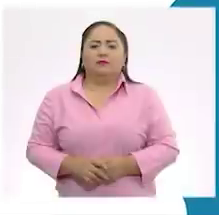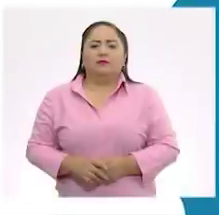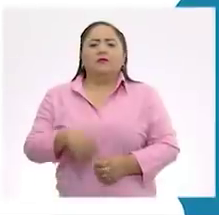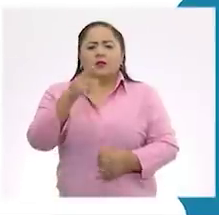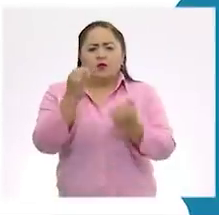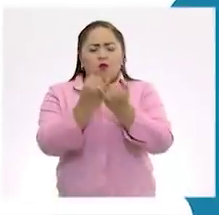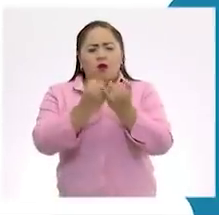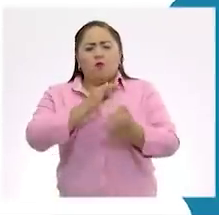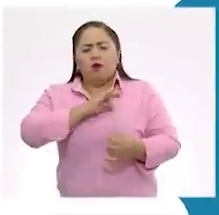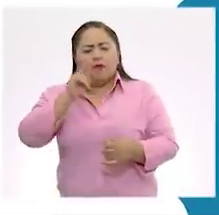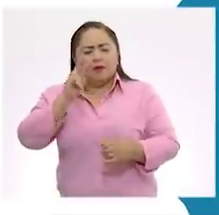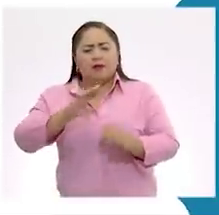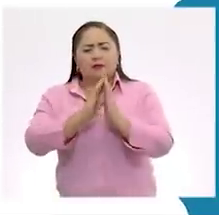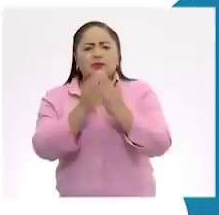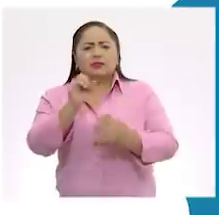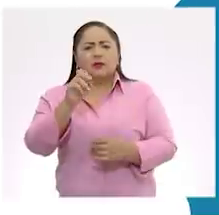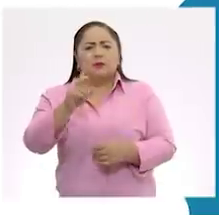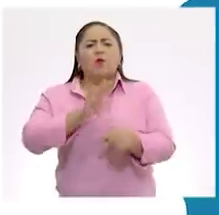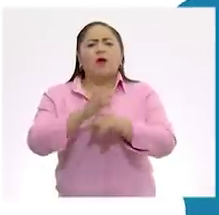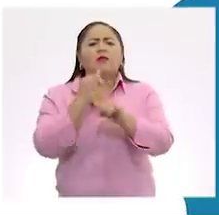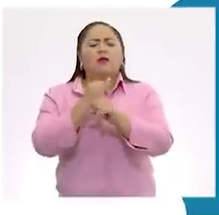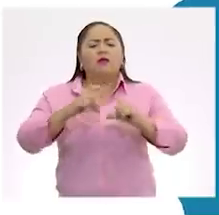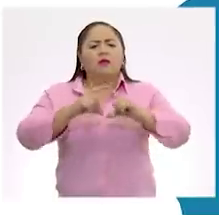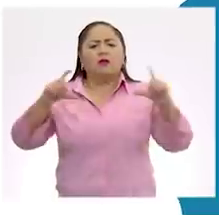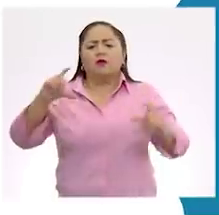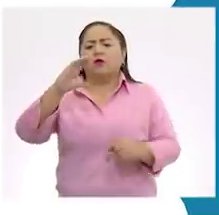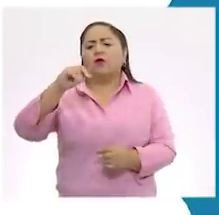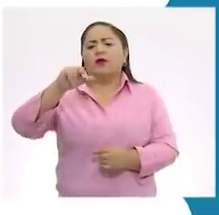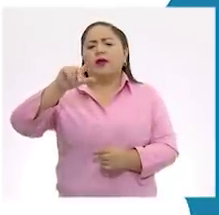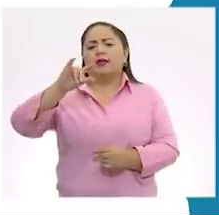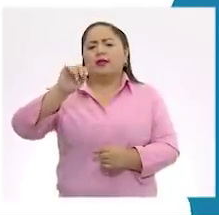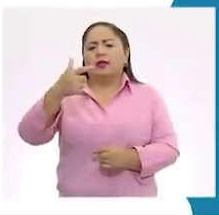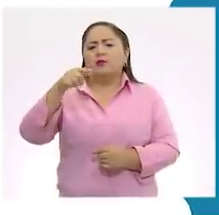También puedes encontrar los libros de texto en la página